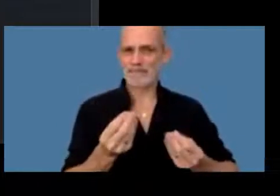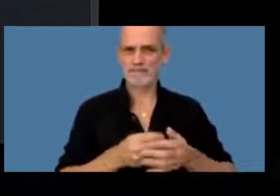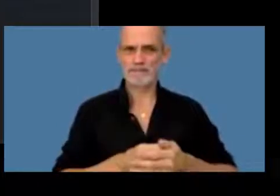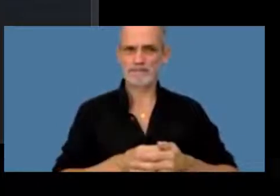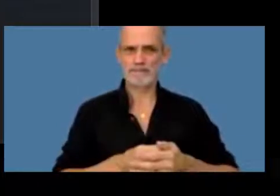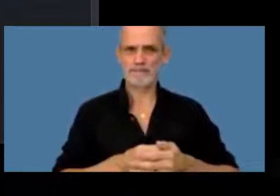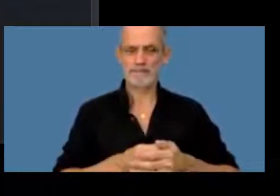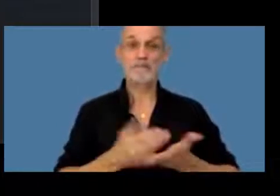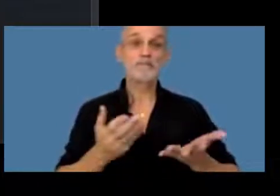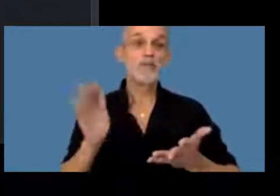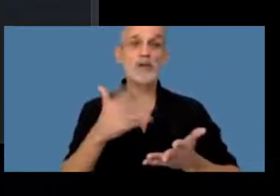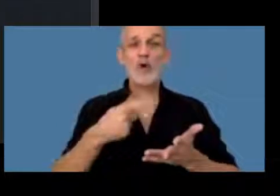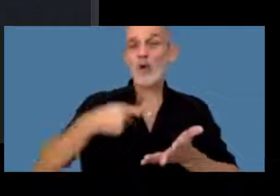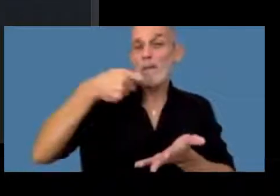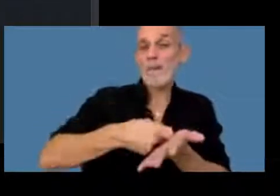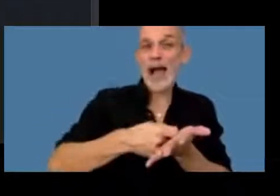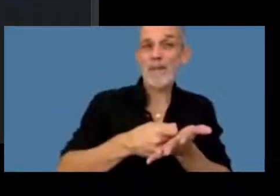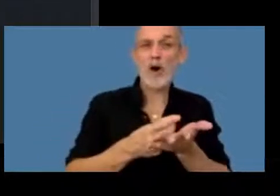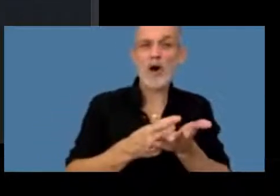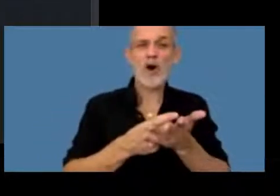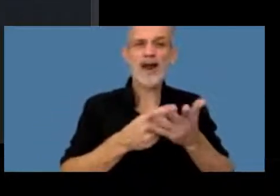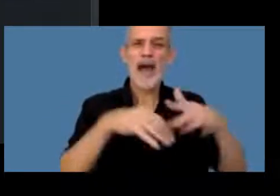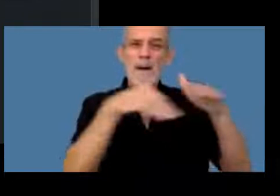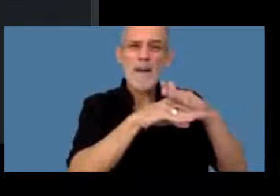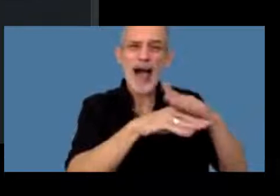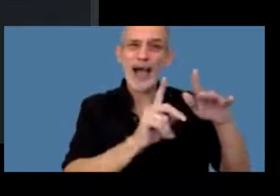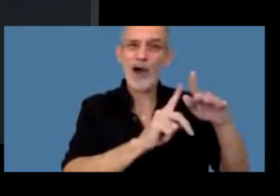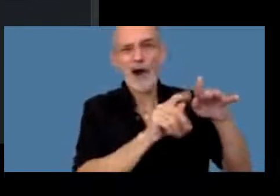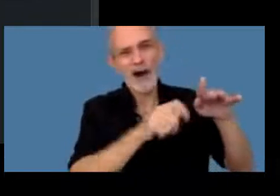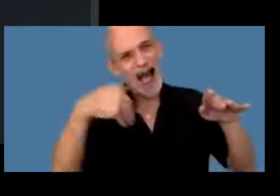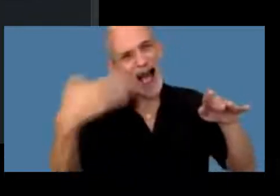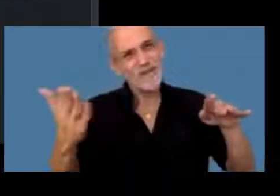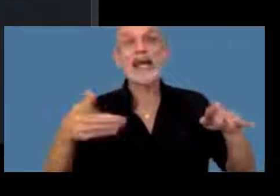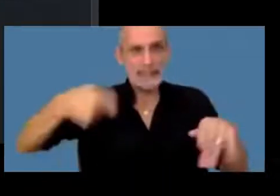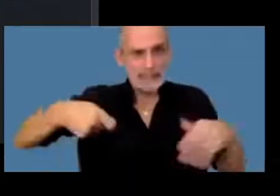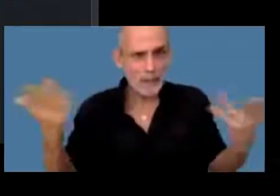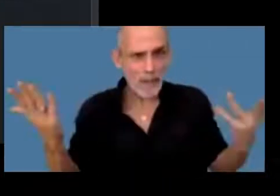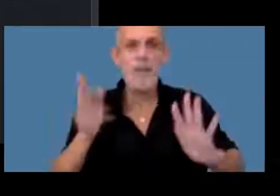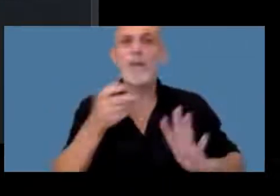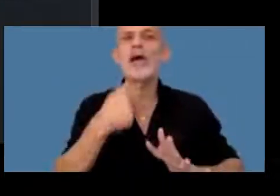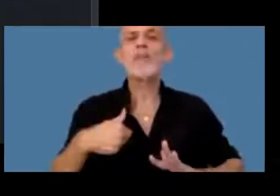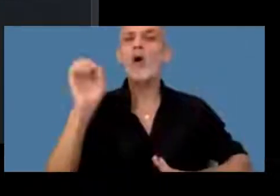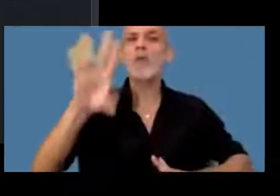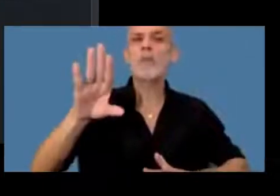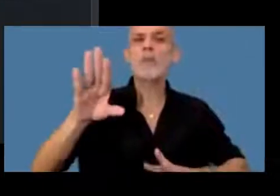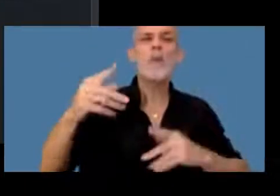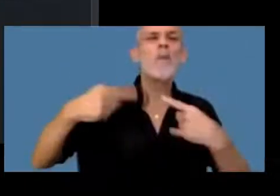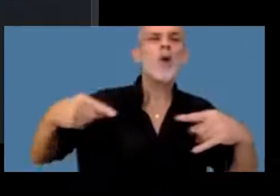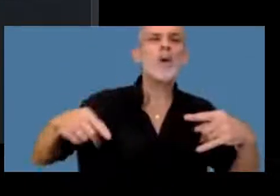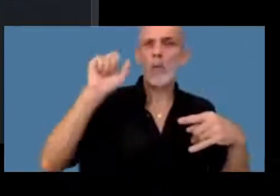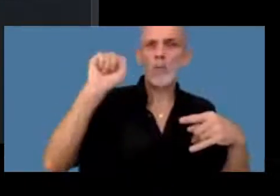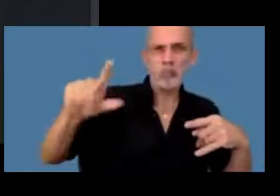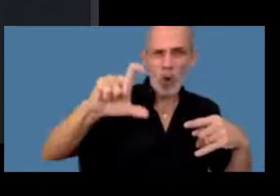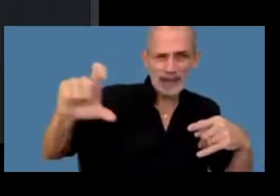todo lo que se paga por fuera del circuito bancario es posible hacerlo. Yo la ley, por ejemplo, si yo quiero depositarle a mi proveedor en la cuenta corriente de él, ¿no?,